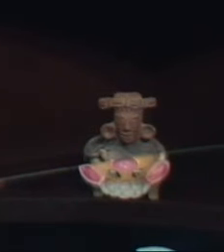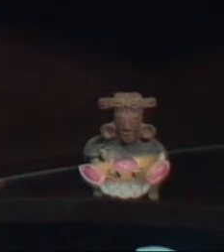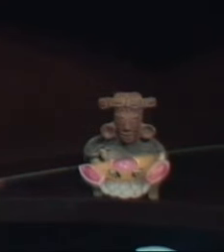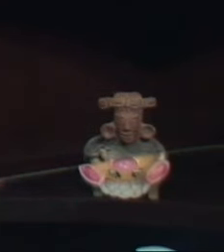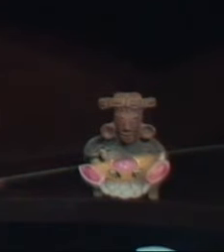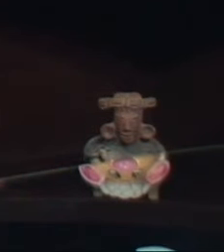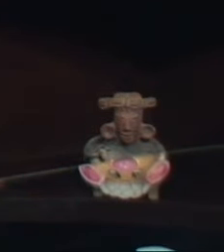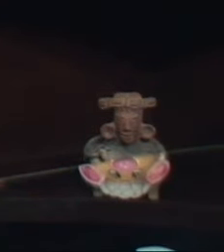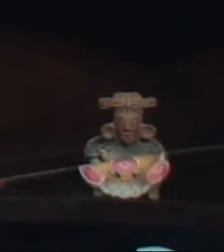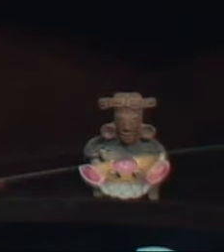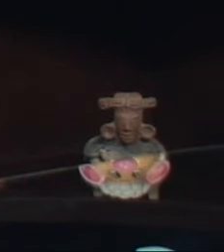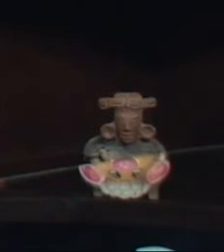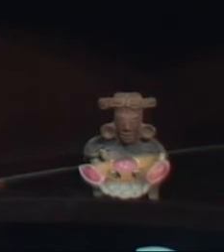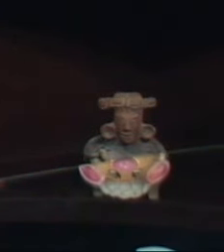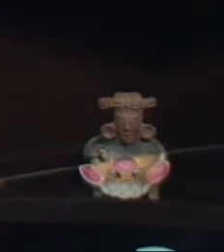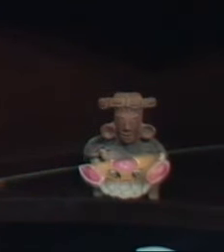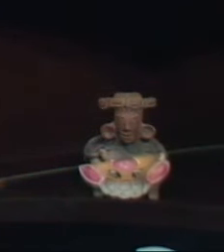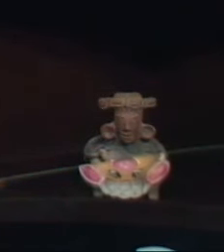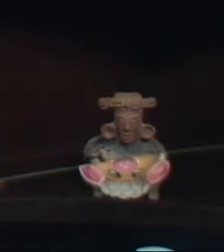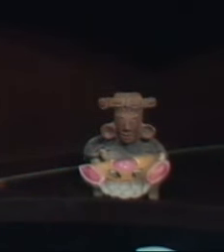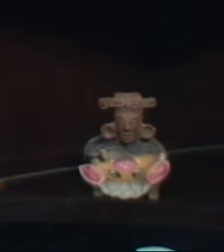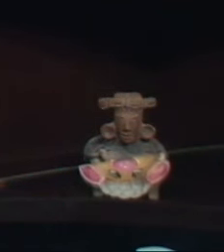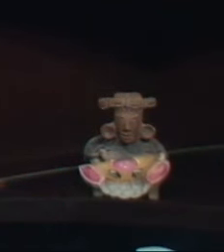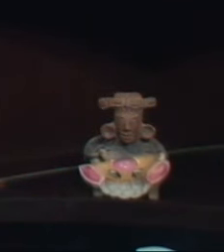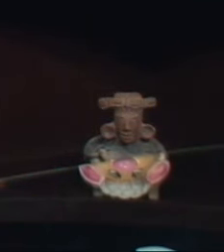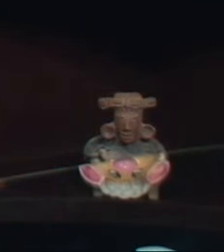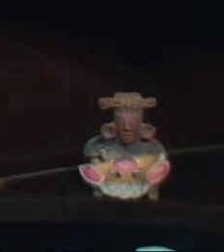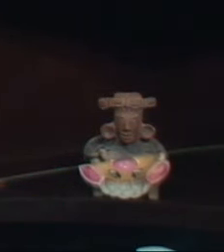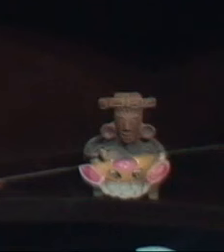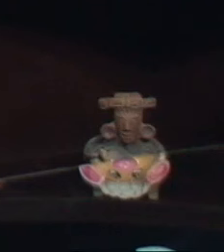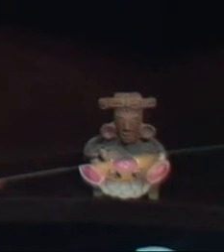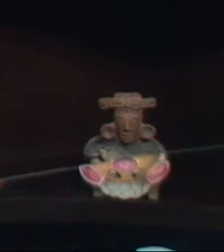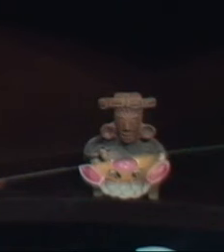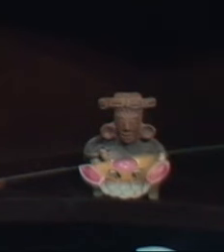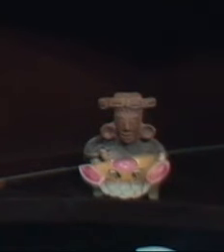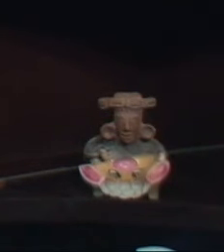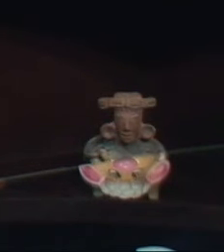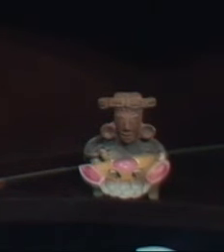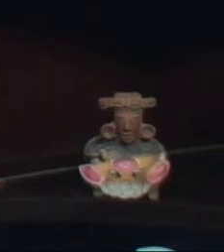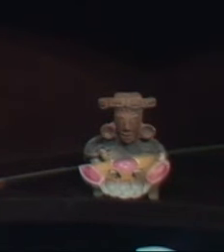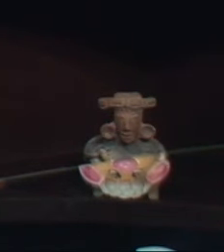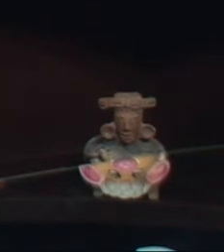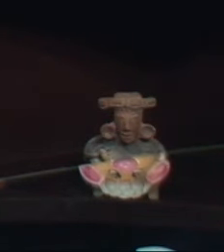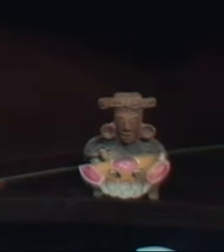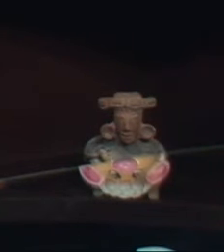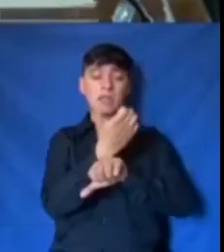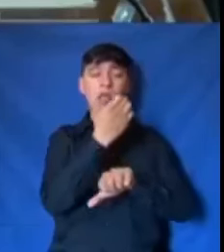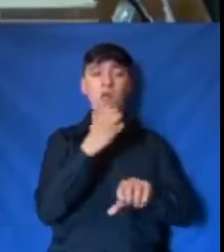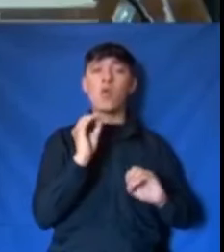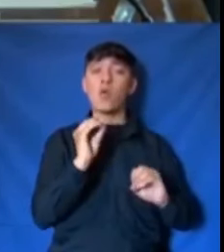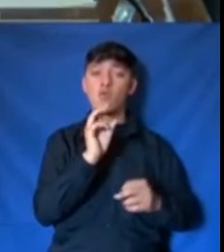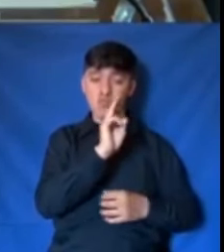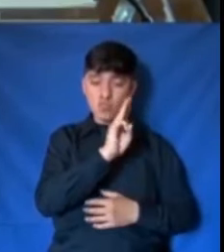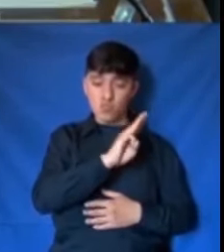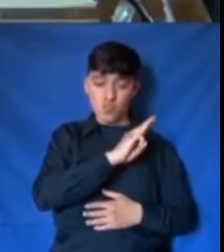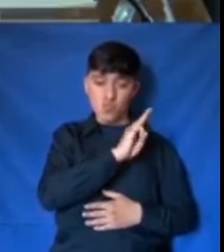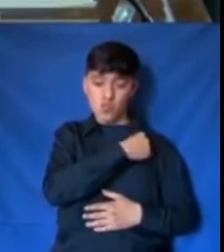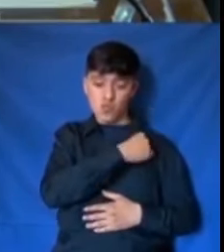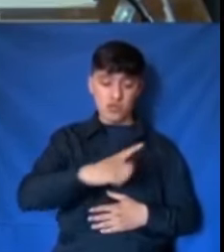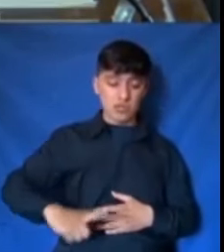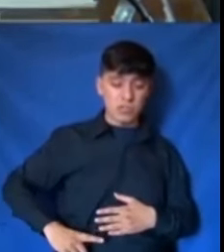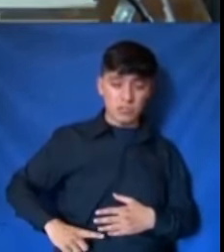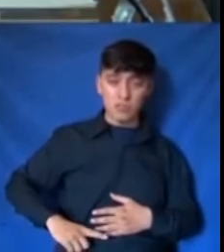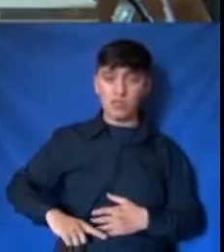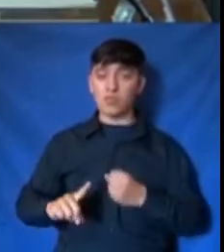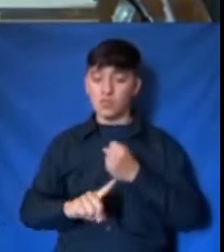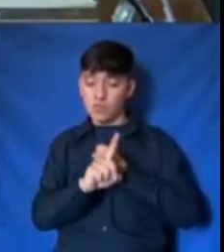acusó de usar argucias legales para bloquear recursos públicos al municipio. Los problemas de las y